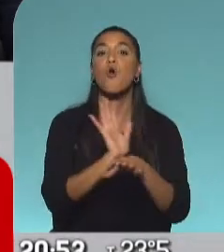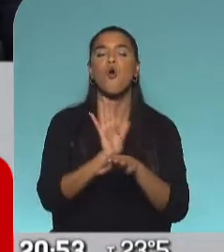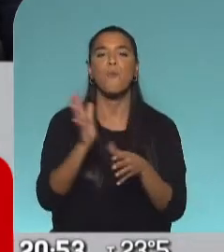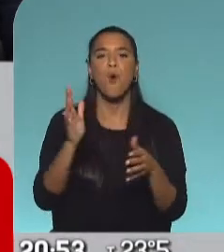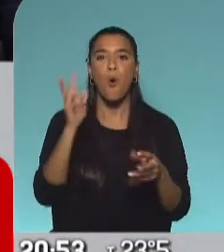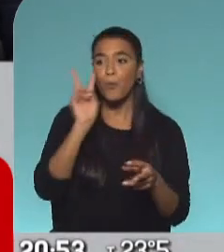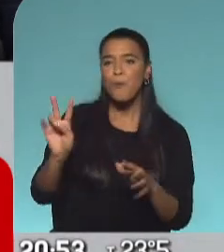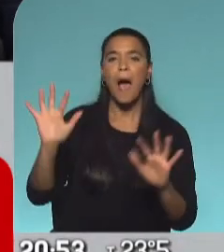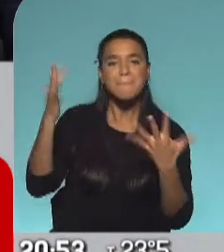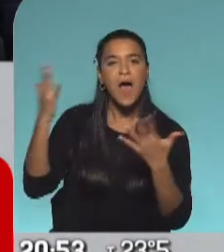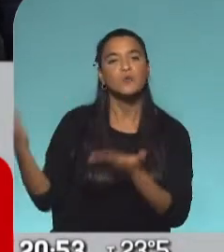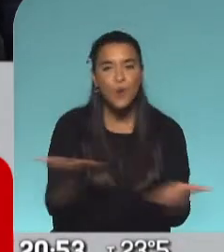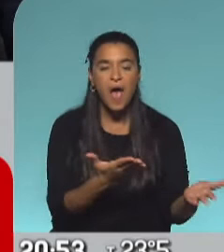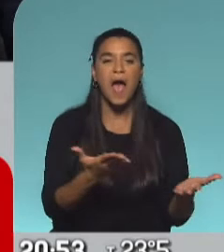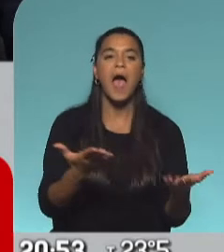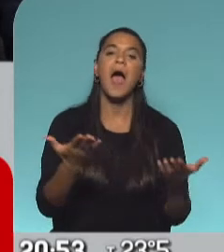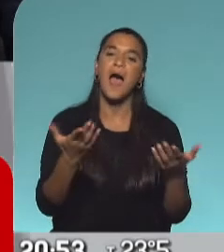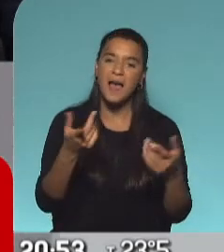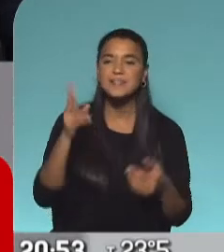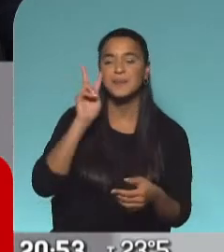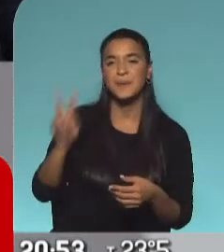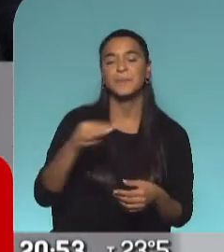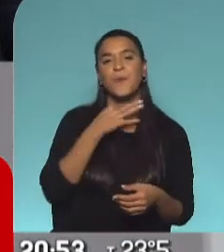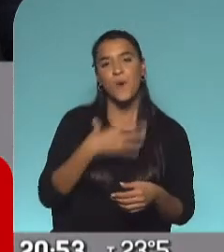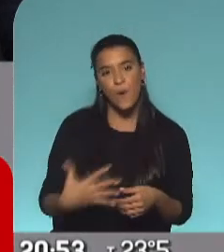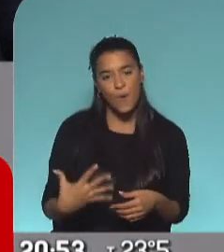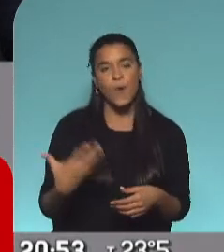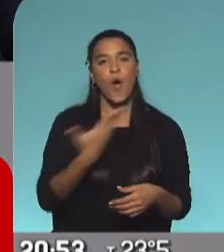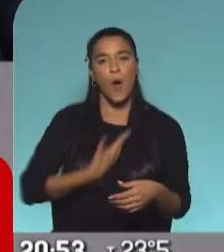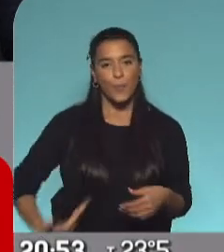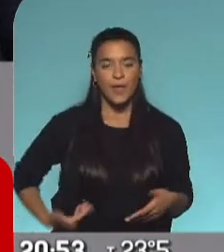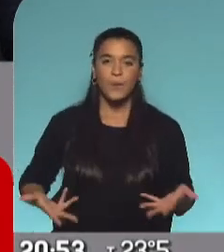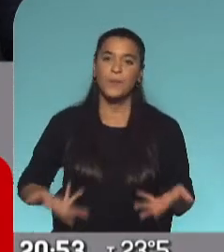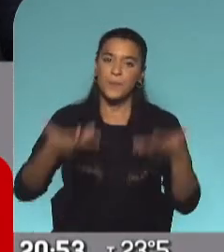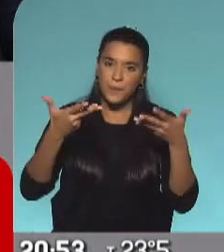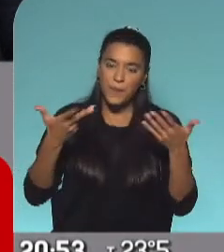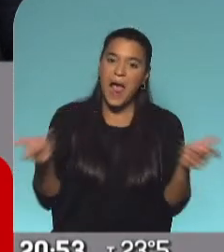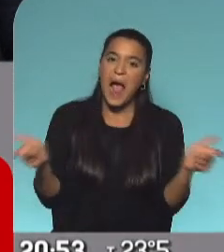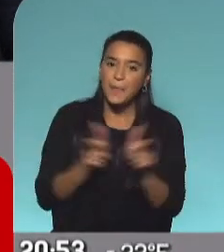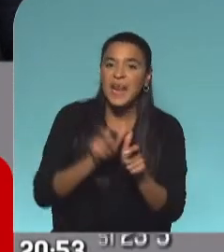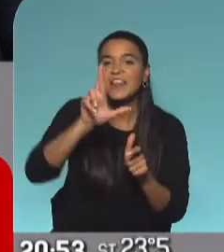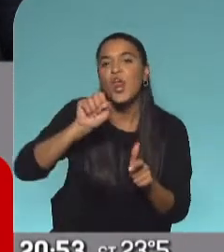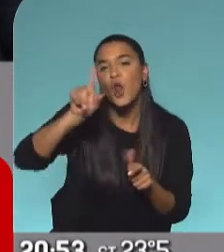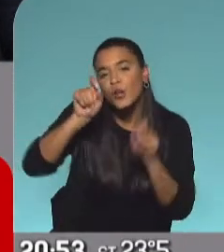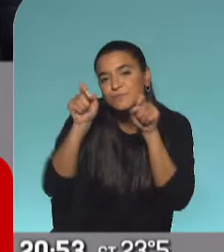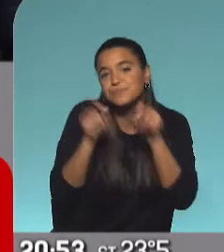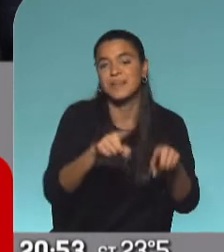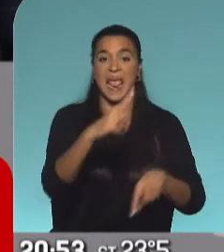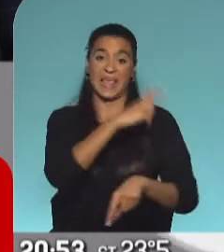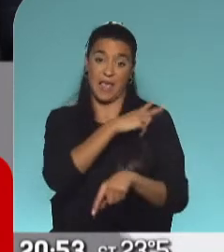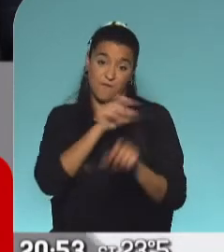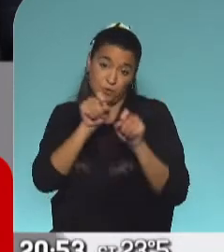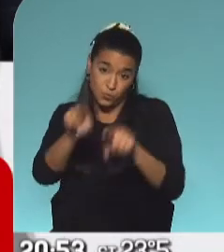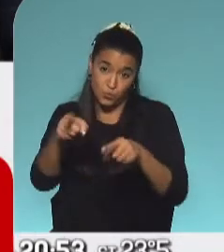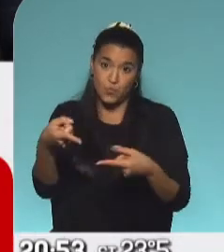alivio o tal vez una cierta reivindicación interna para el gobierno y para el gabinete en su rol, ¿no? Como jefe de gabinete